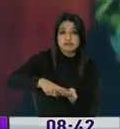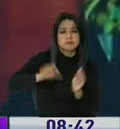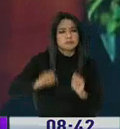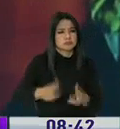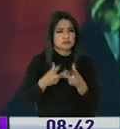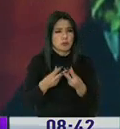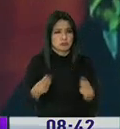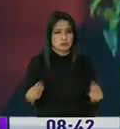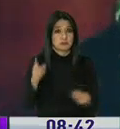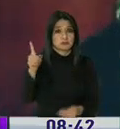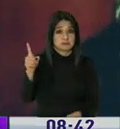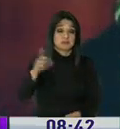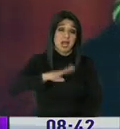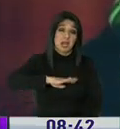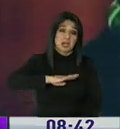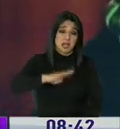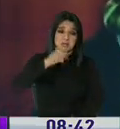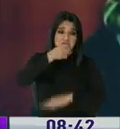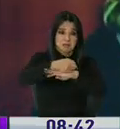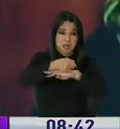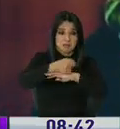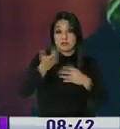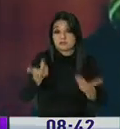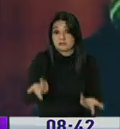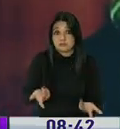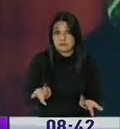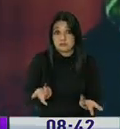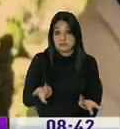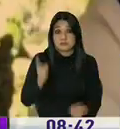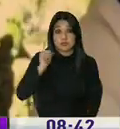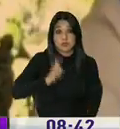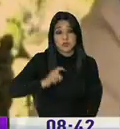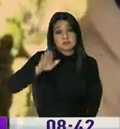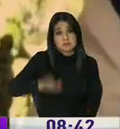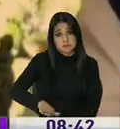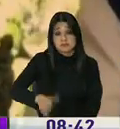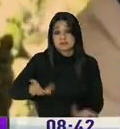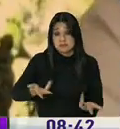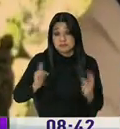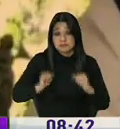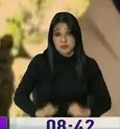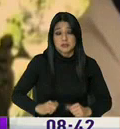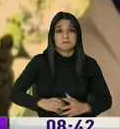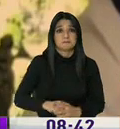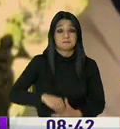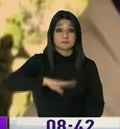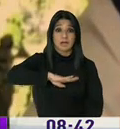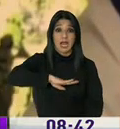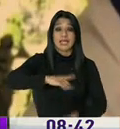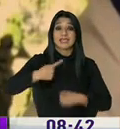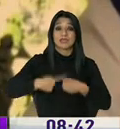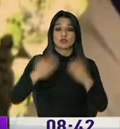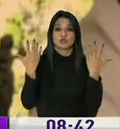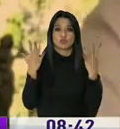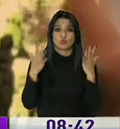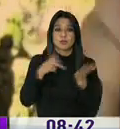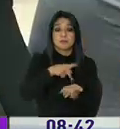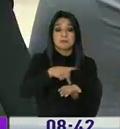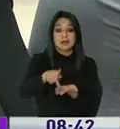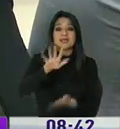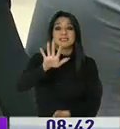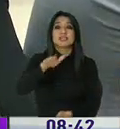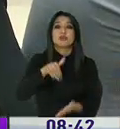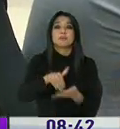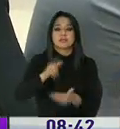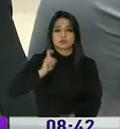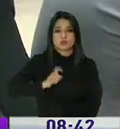través de una resolución, simplemente disminuir el sueldo. El alcalde de Quito, Jorge Yunda, actualmente gana $5,500.